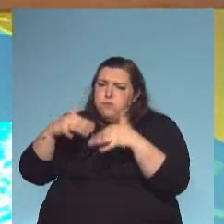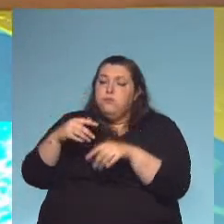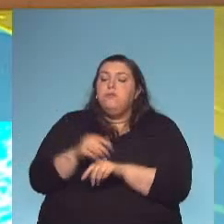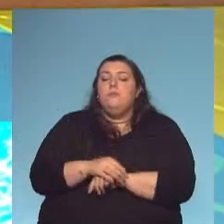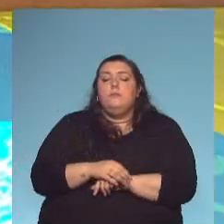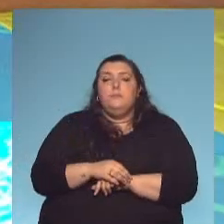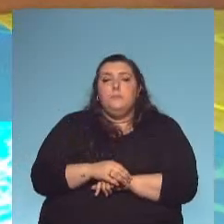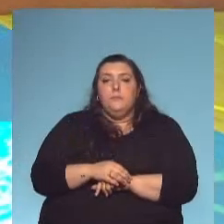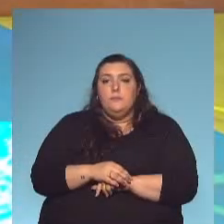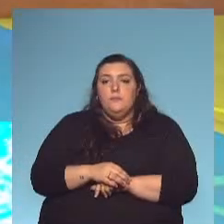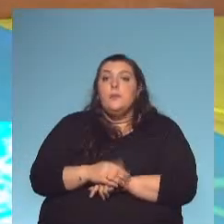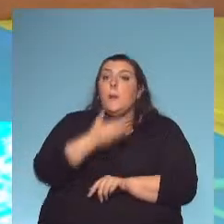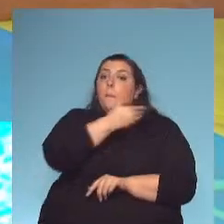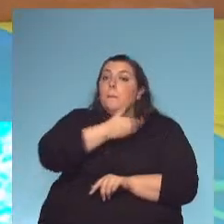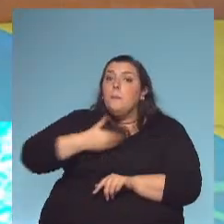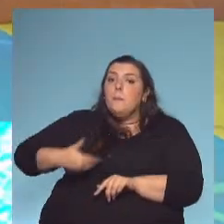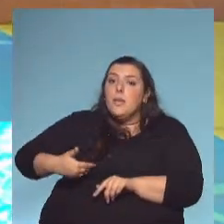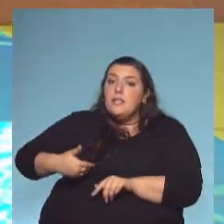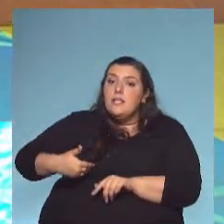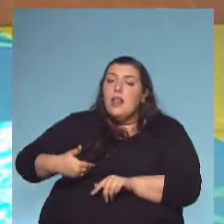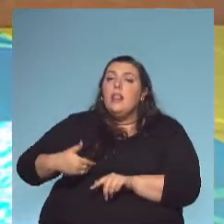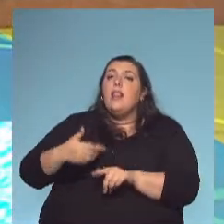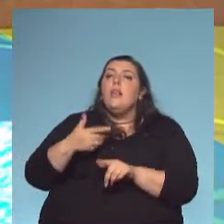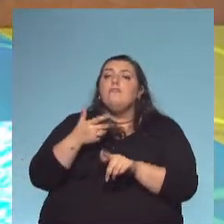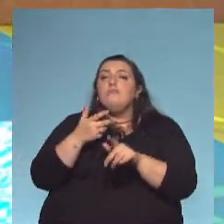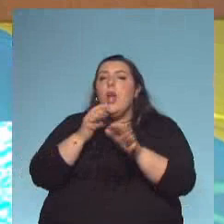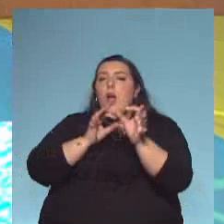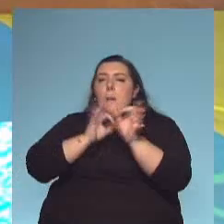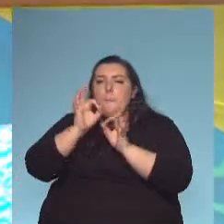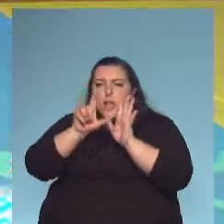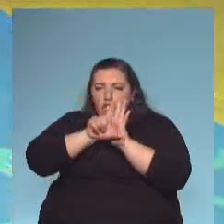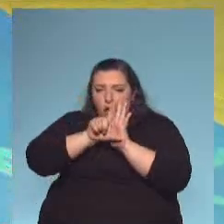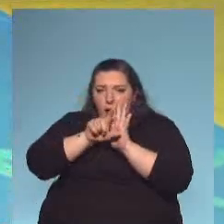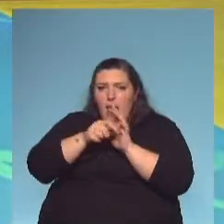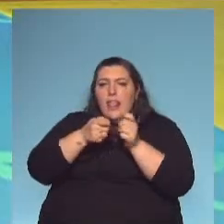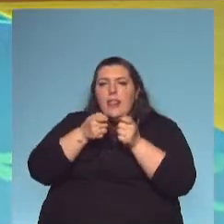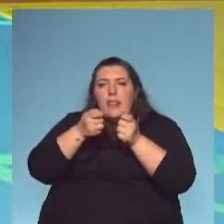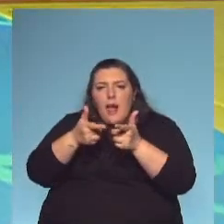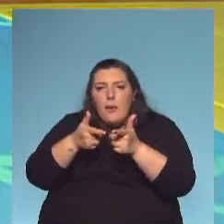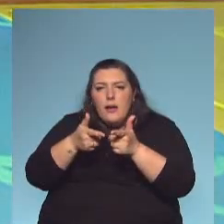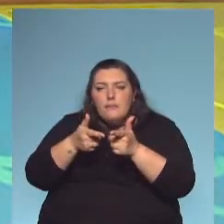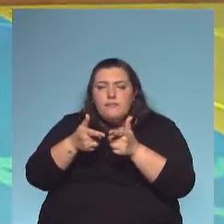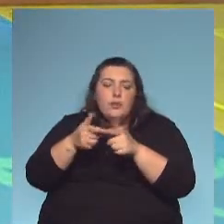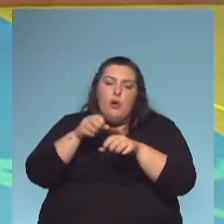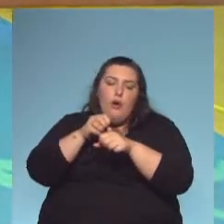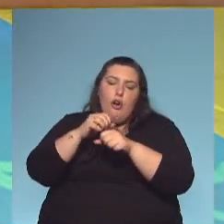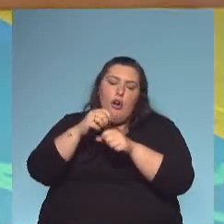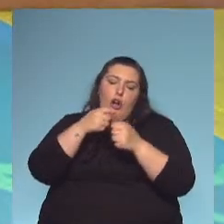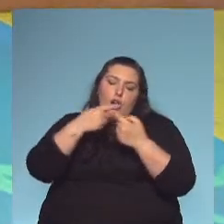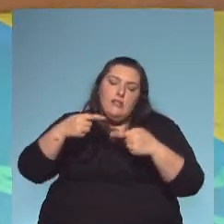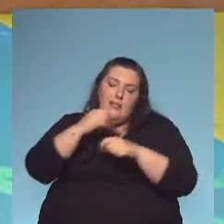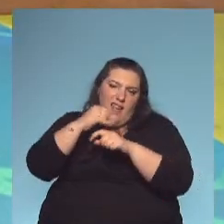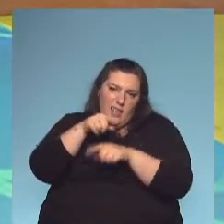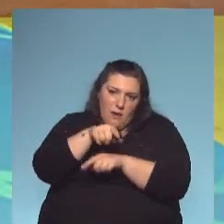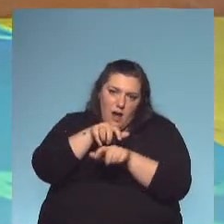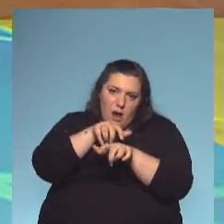presidente dijo que iba a mandar un proyecto de ley con una reforma tributaria que afectaba básicamente a la mayoría de la población colombiana, a la clase